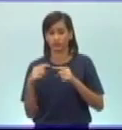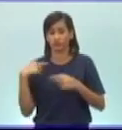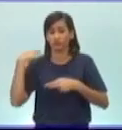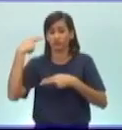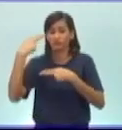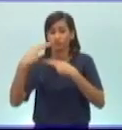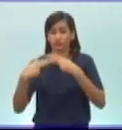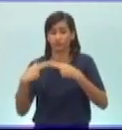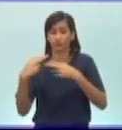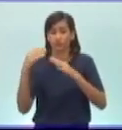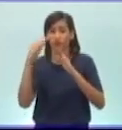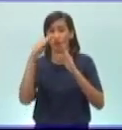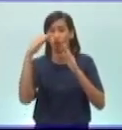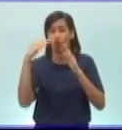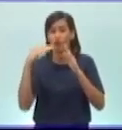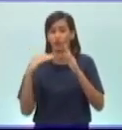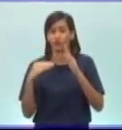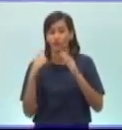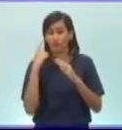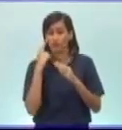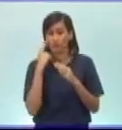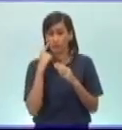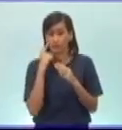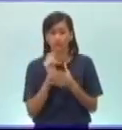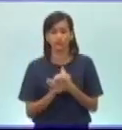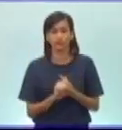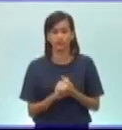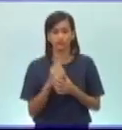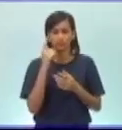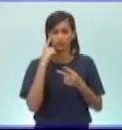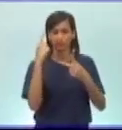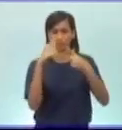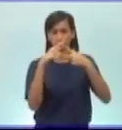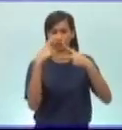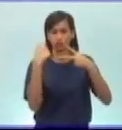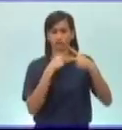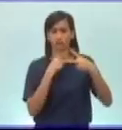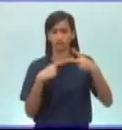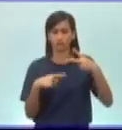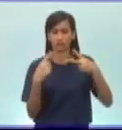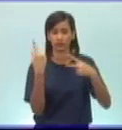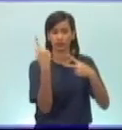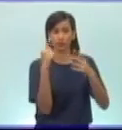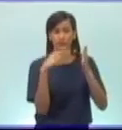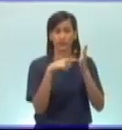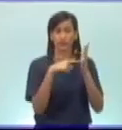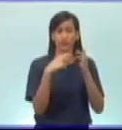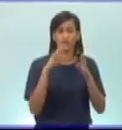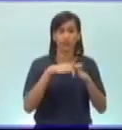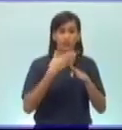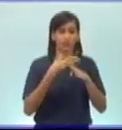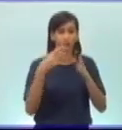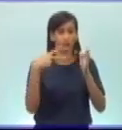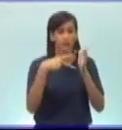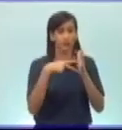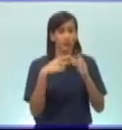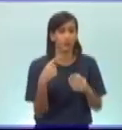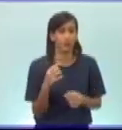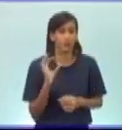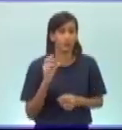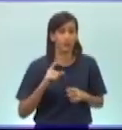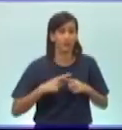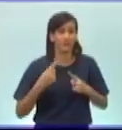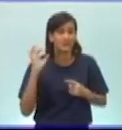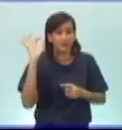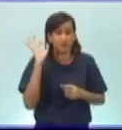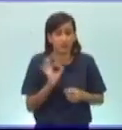en que aparecen. Primero, en este primer ejemplo, multiplicamos y luego dividimos, porque primero está la multiplicación y después está la división.